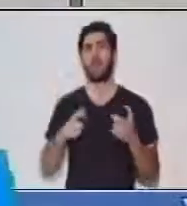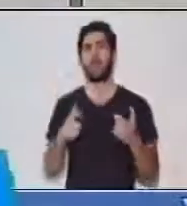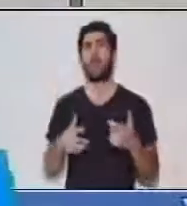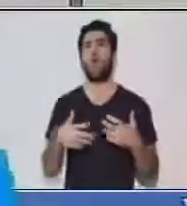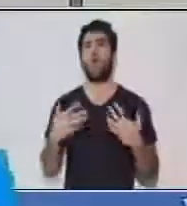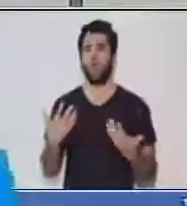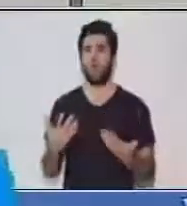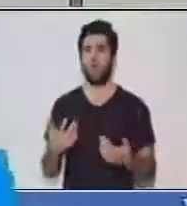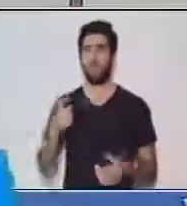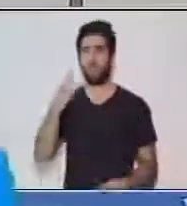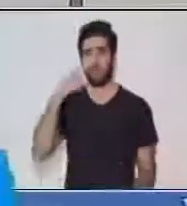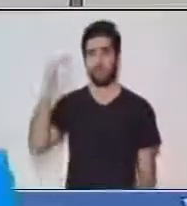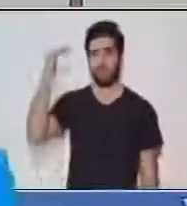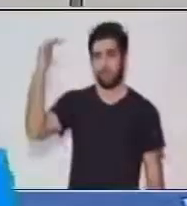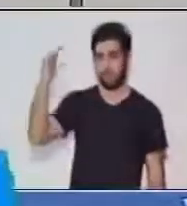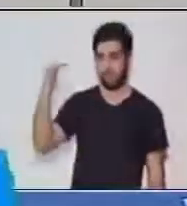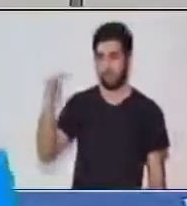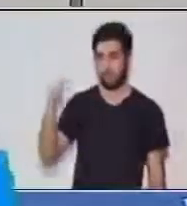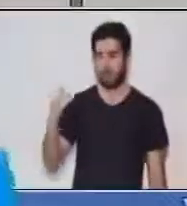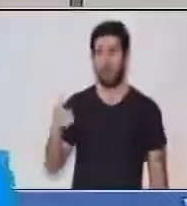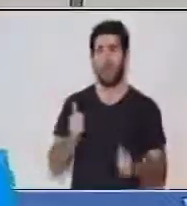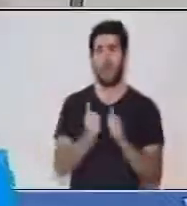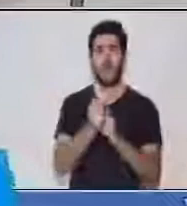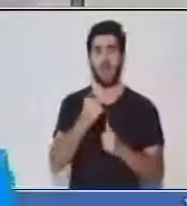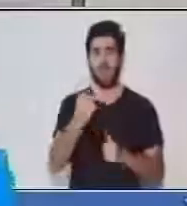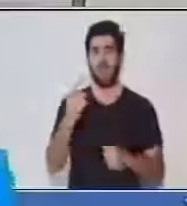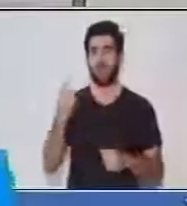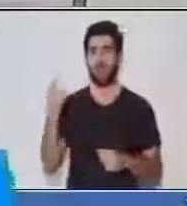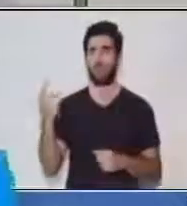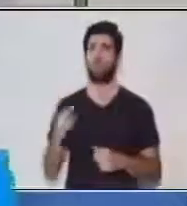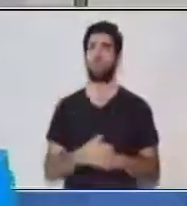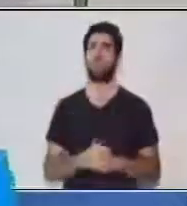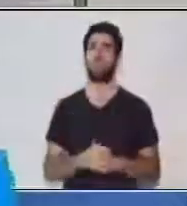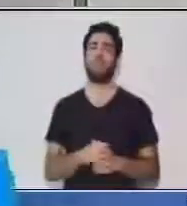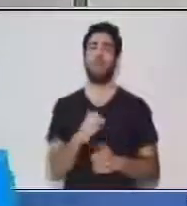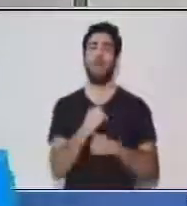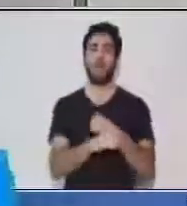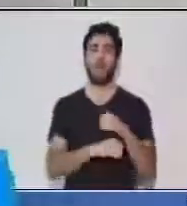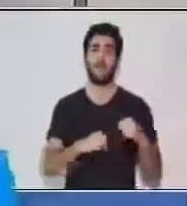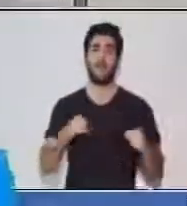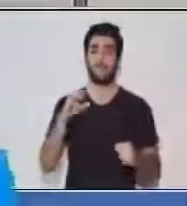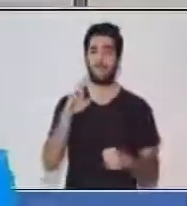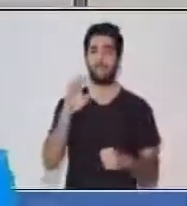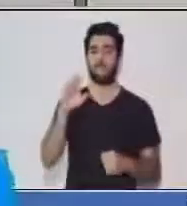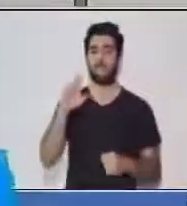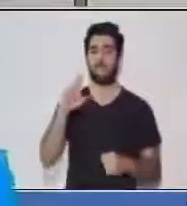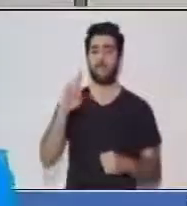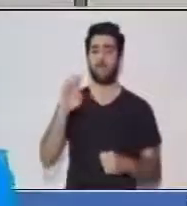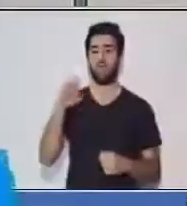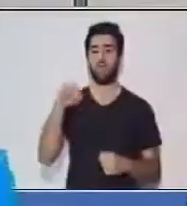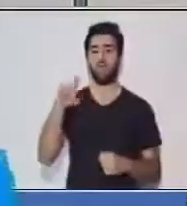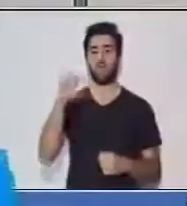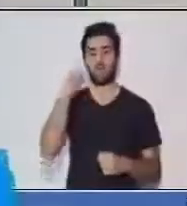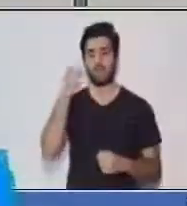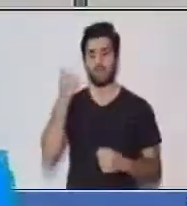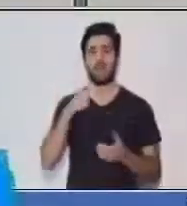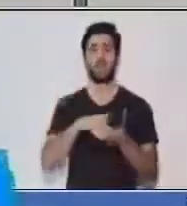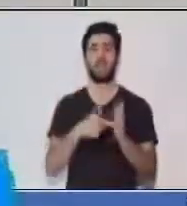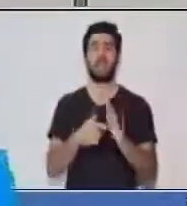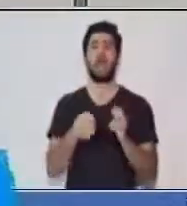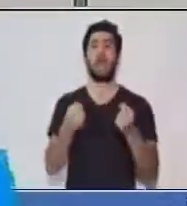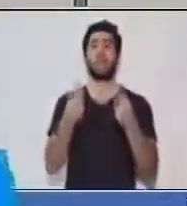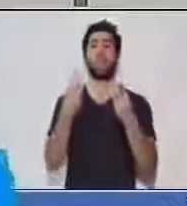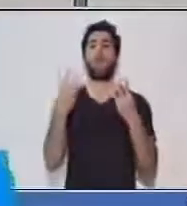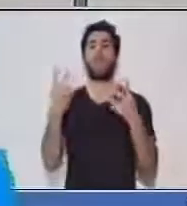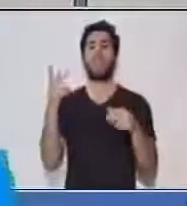tensión superficial. Tenemos frecuencia. Frecuencia es el número de ciclos, ¿sí? El número de veces